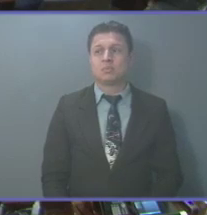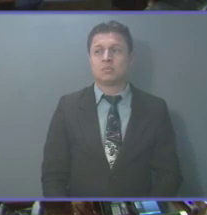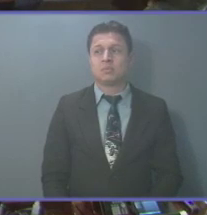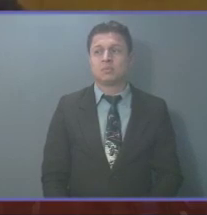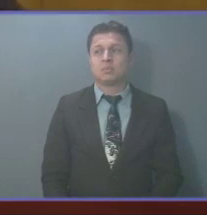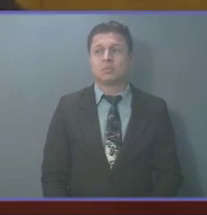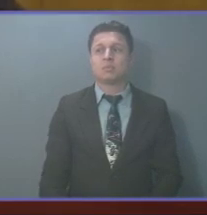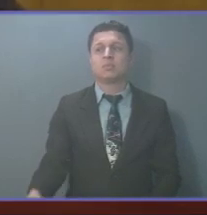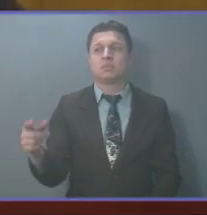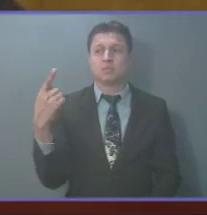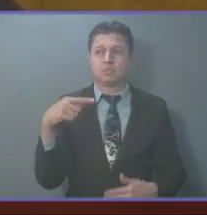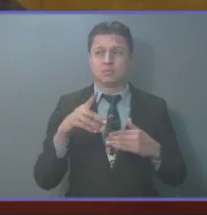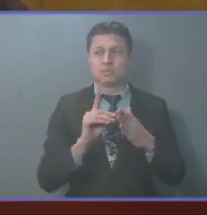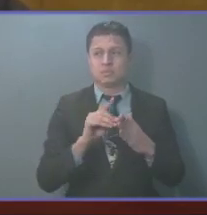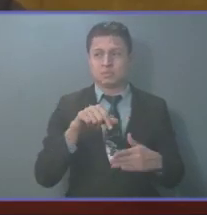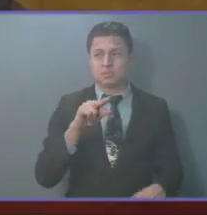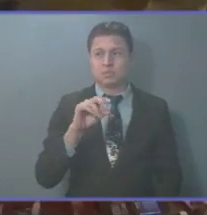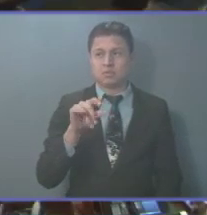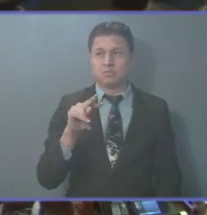Doctor Norman Quijano tiene la palabra.